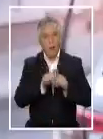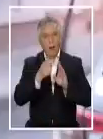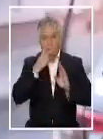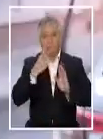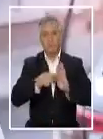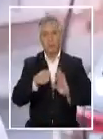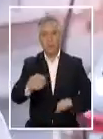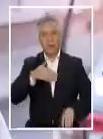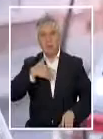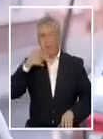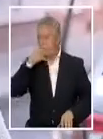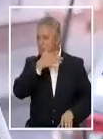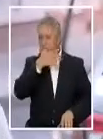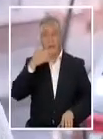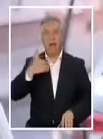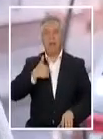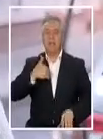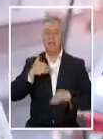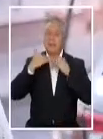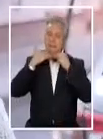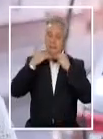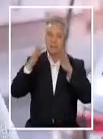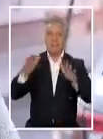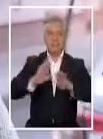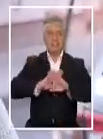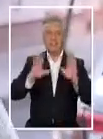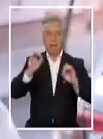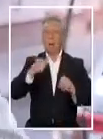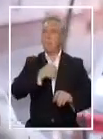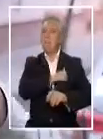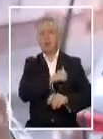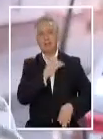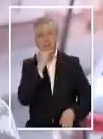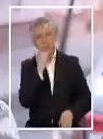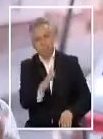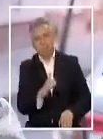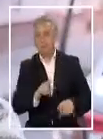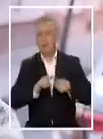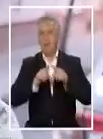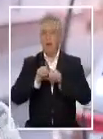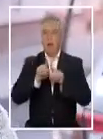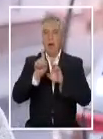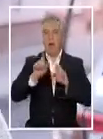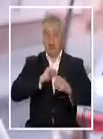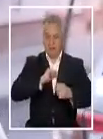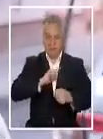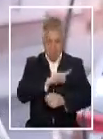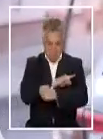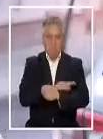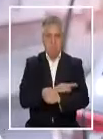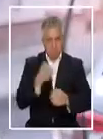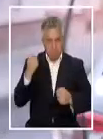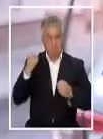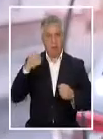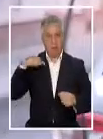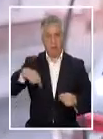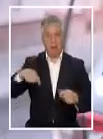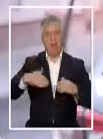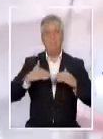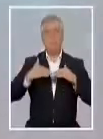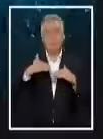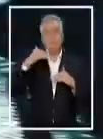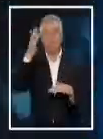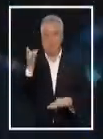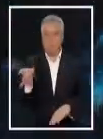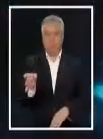comillas, desfachatez de decir: a mí no me importa nada, ni la policía, o sea, el poder que tengo yo y alcanzo con esto va más allá